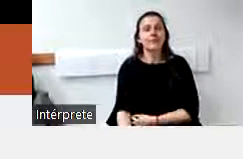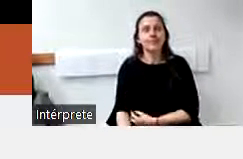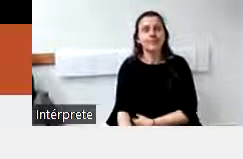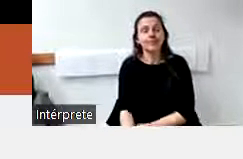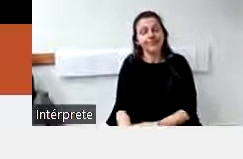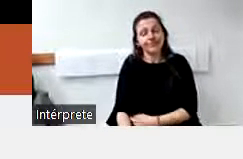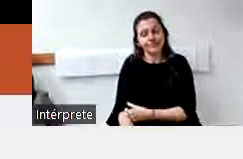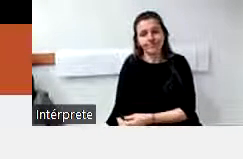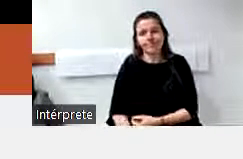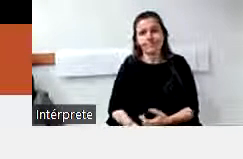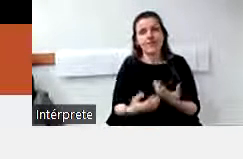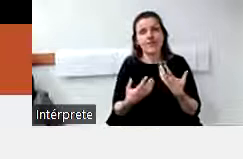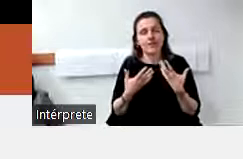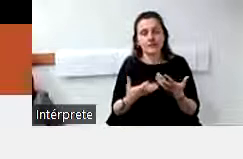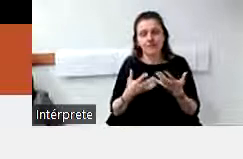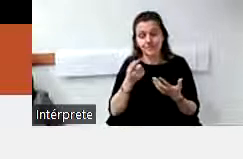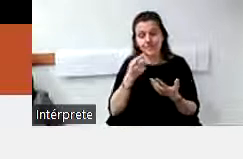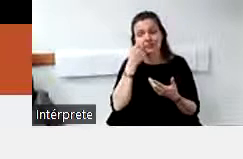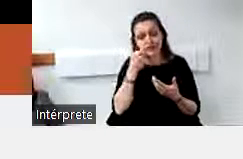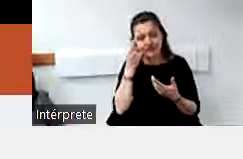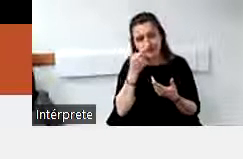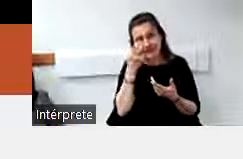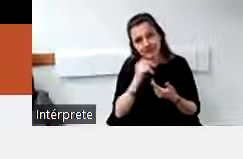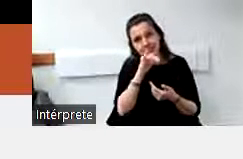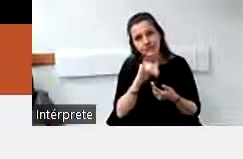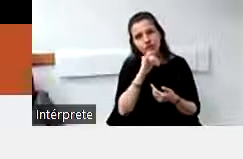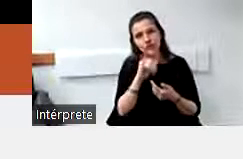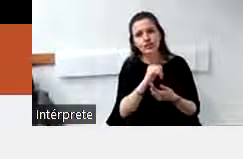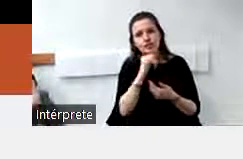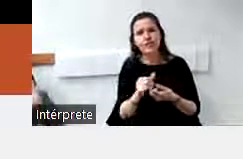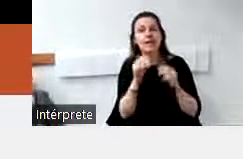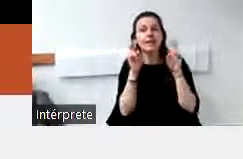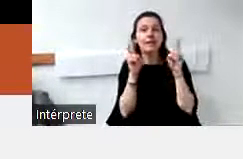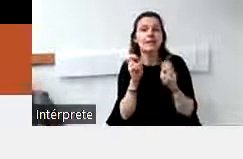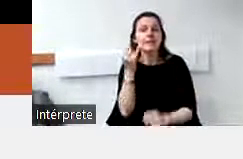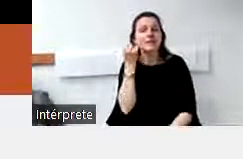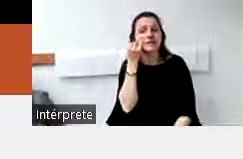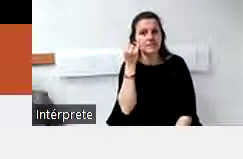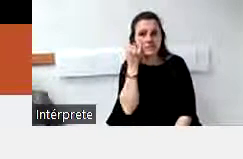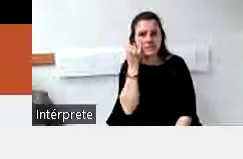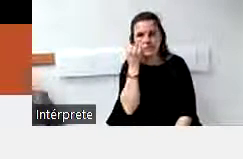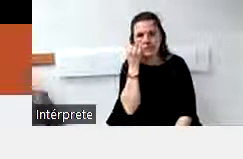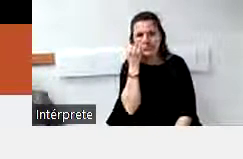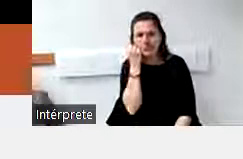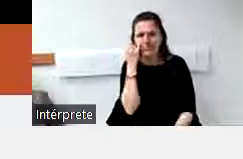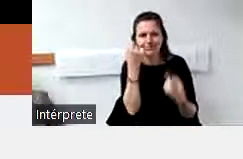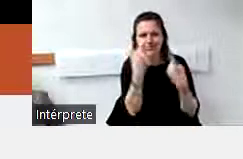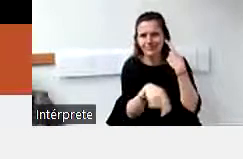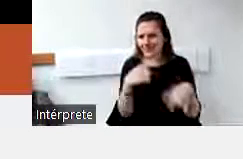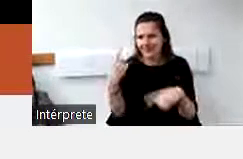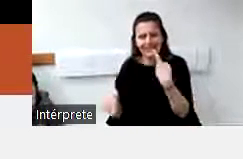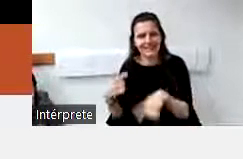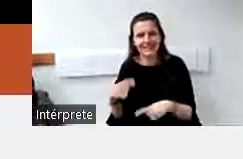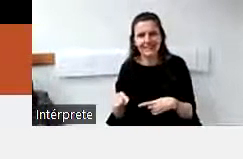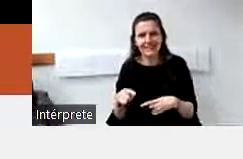decir para todos es que la sexualidad es diversa, pero diversa para todas las